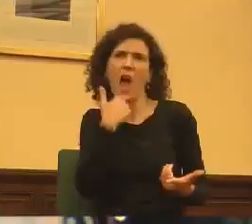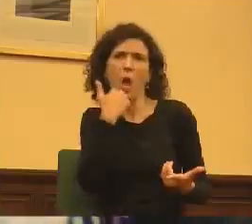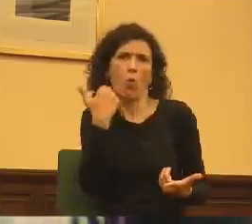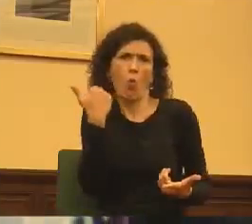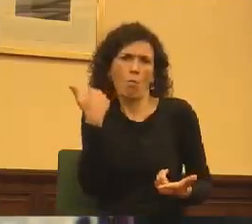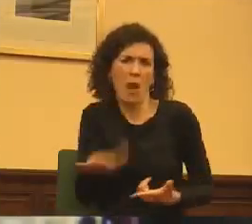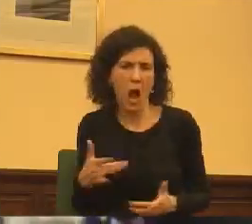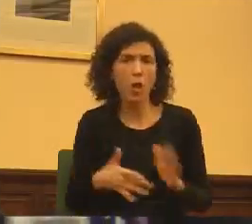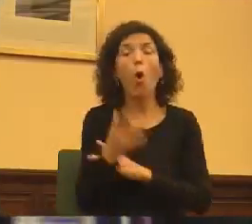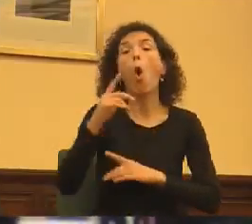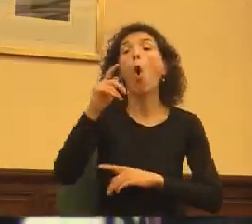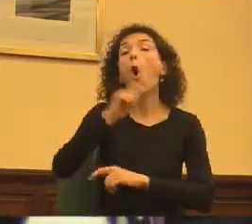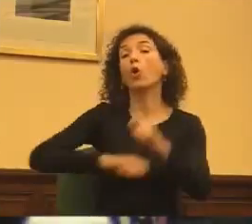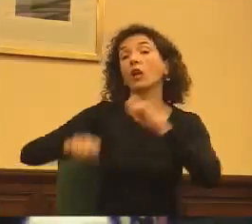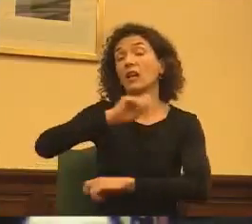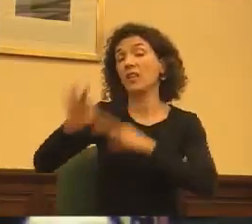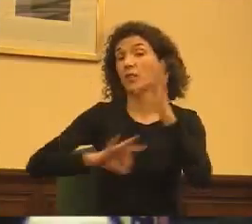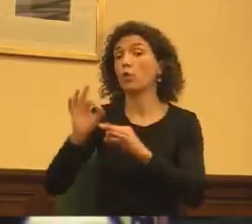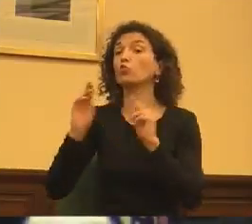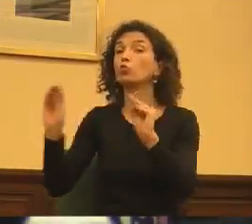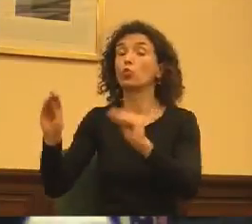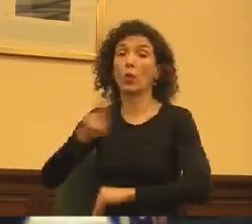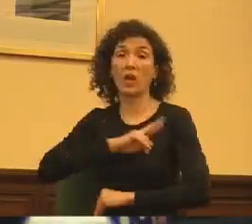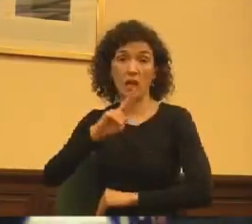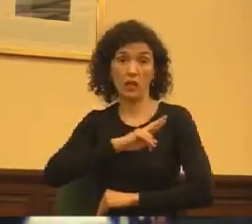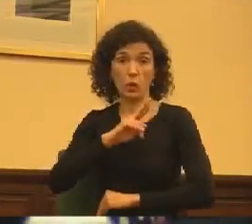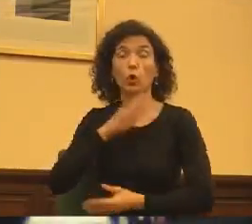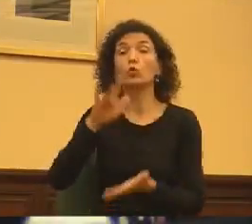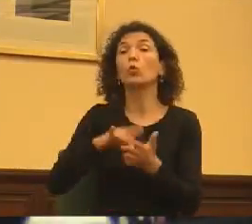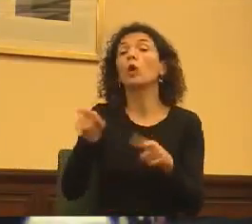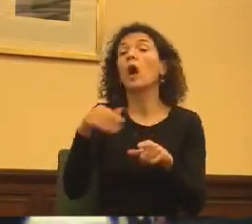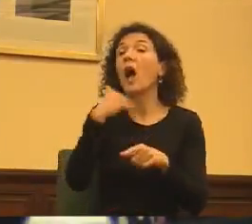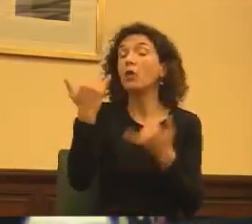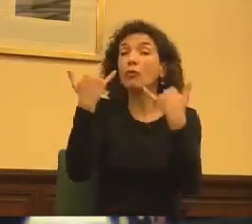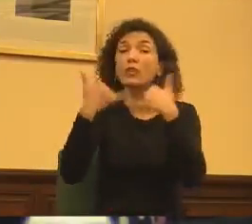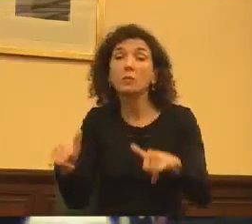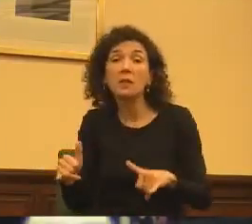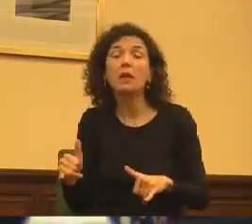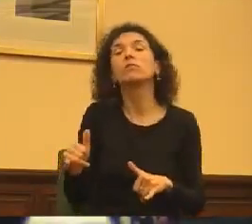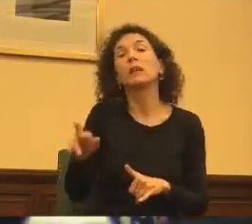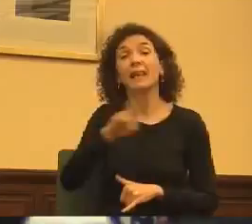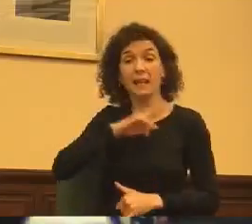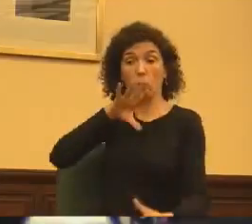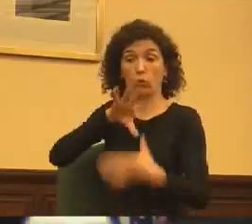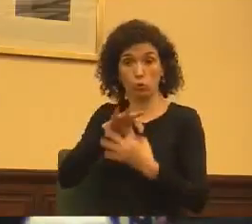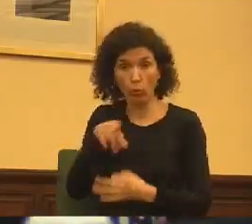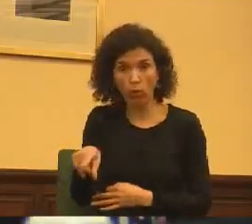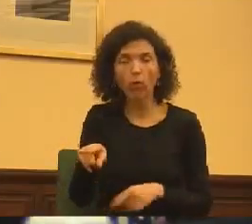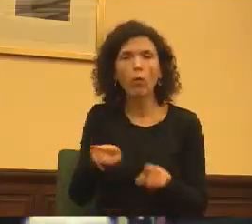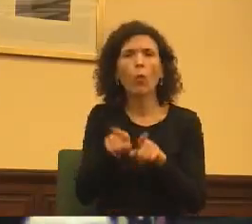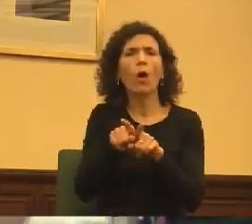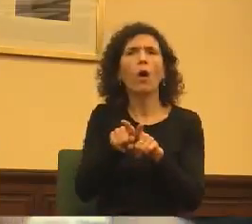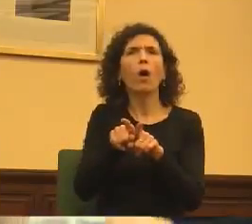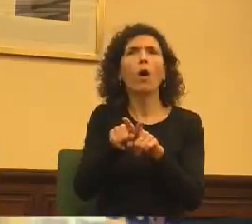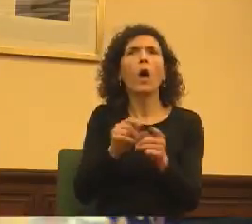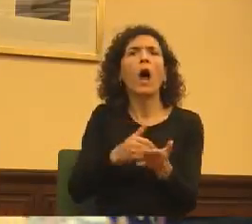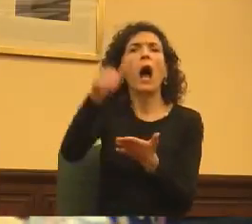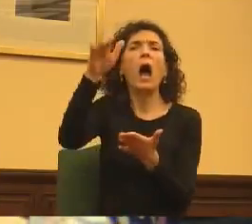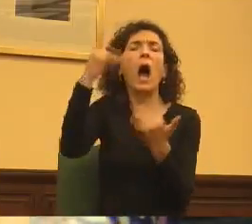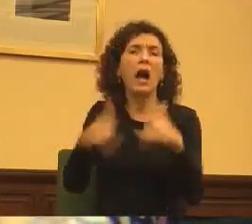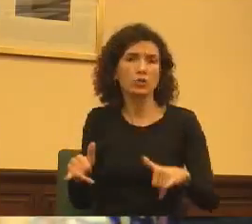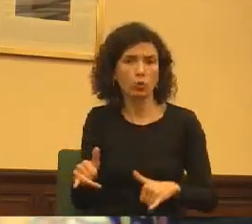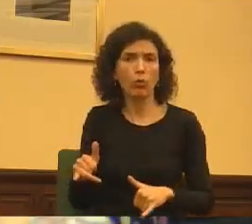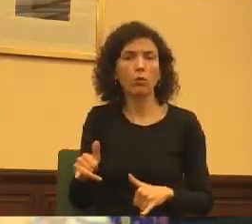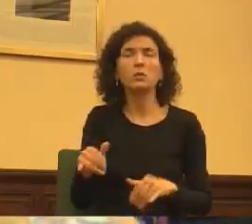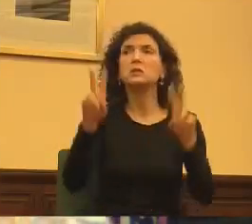una organización, una entidad de carácter religioso, en el marco de una festividad de carácter religioso, celebre su acto